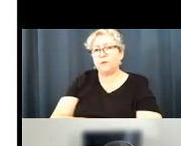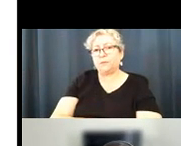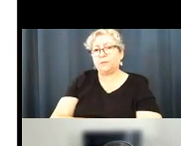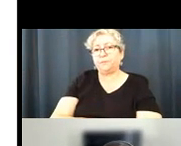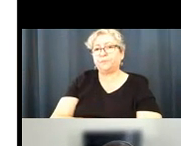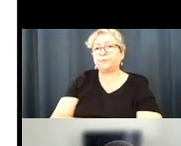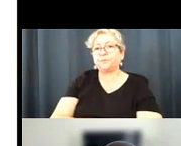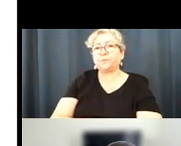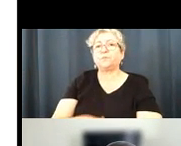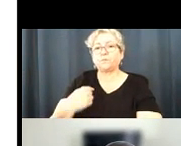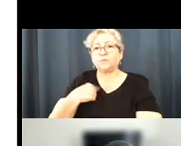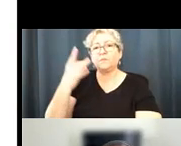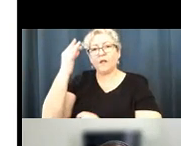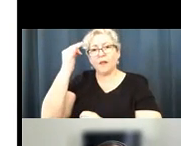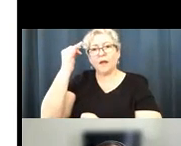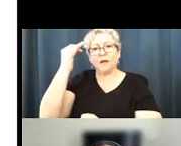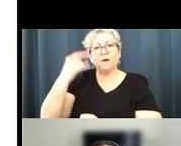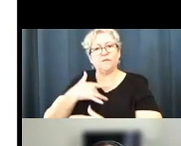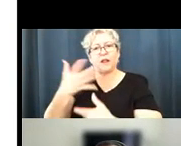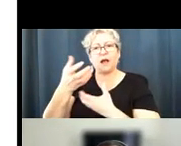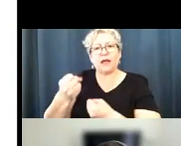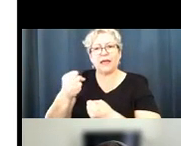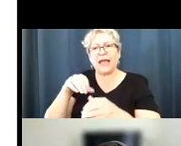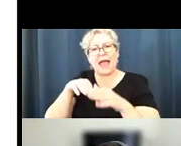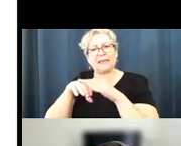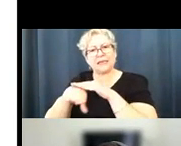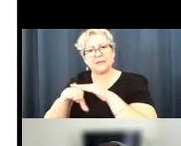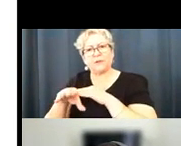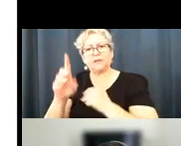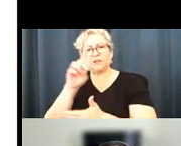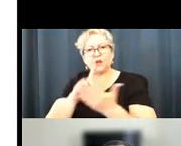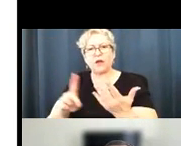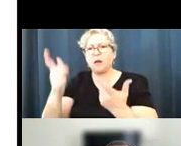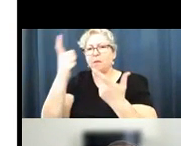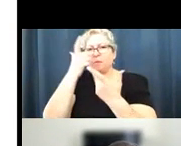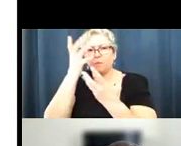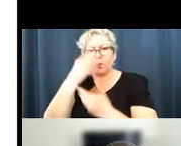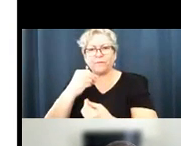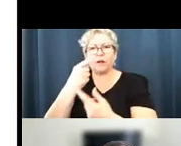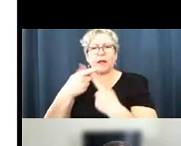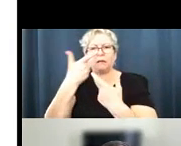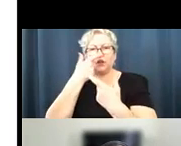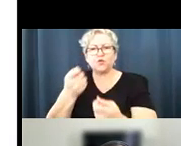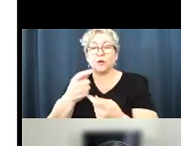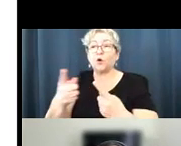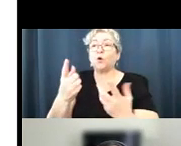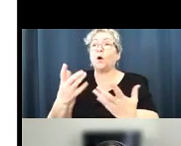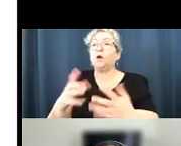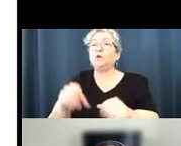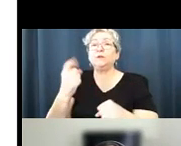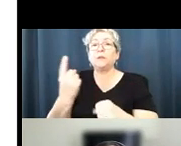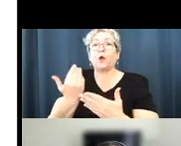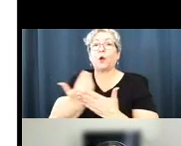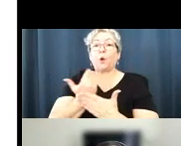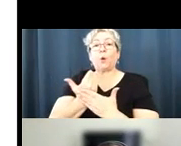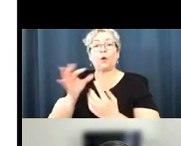no es cierto. Nosotros estamos muy confiados de que el diseño puede ser bonito y puede ser interesante, pero si